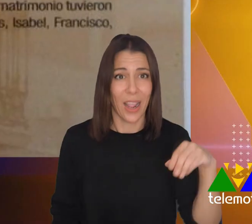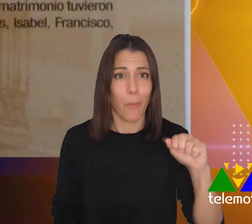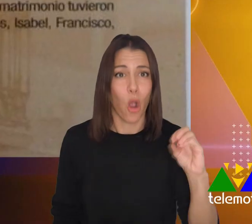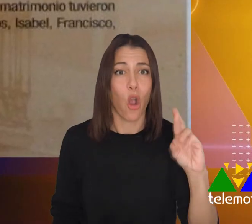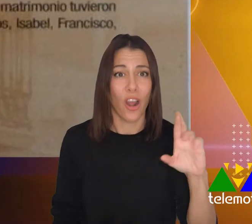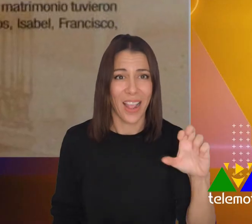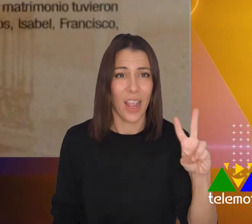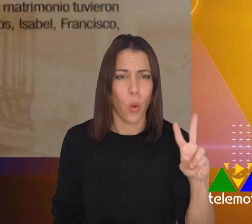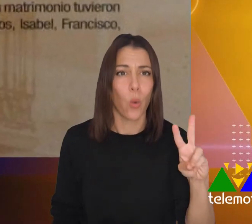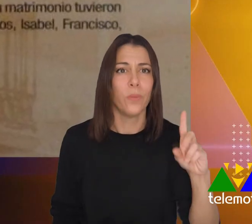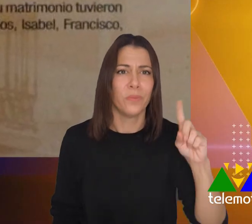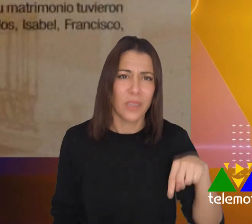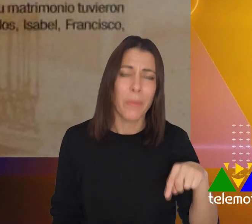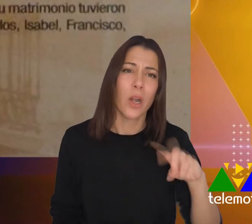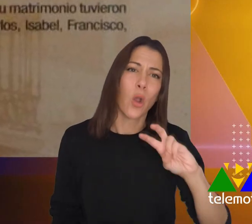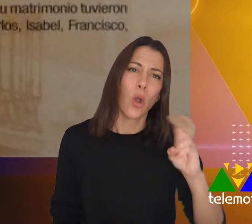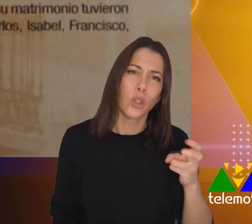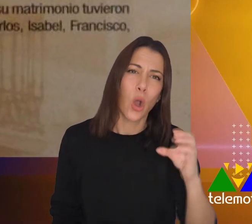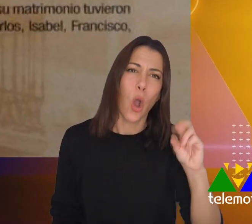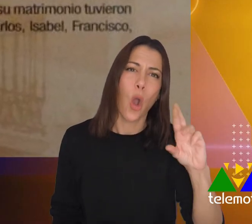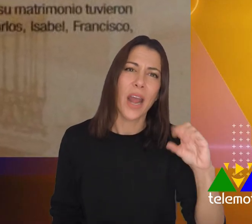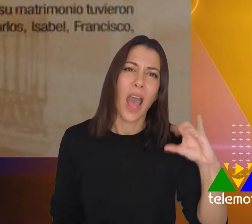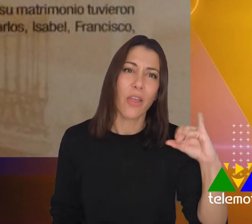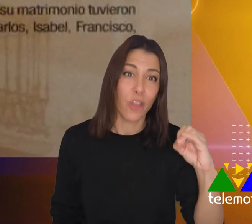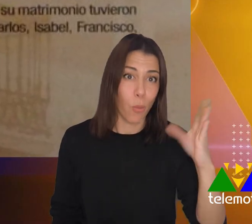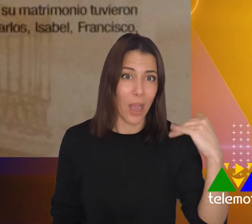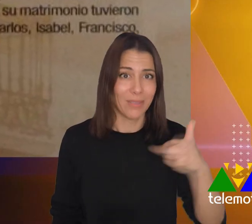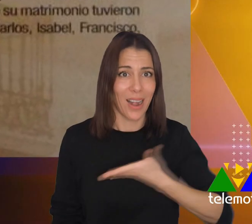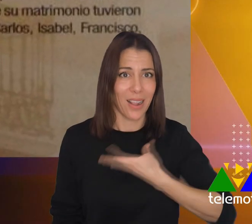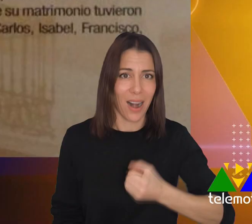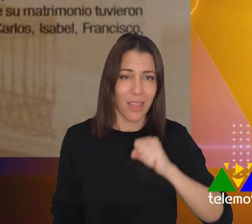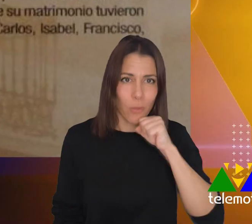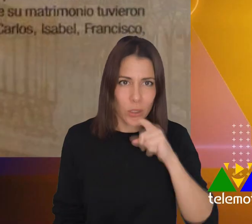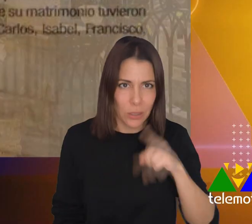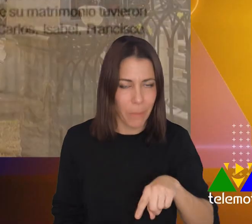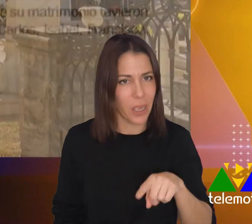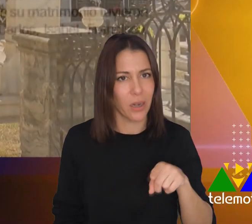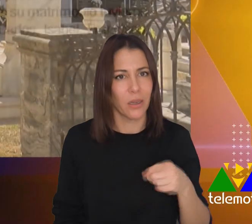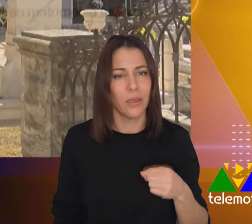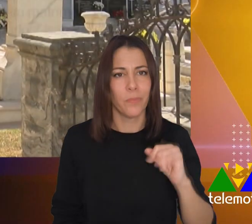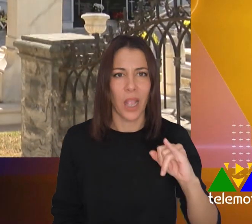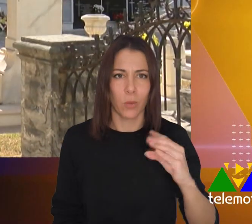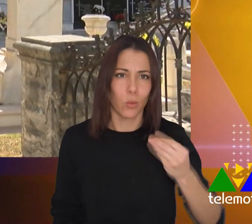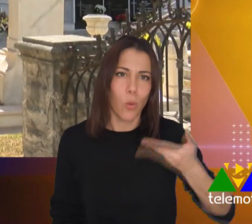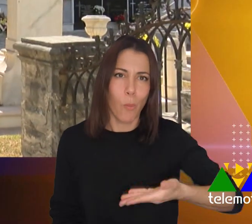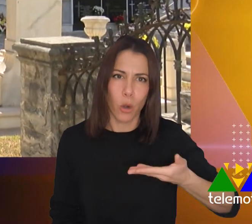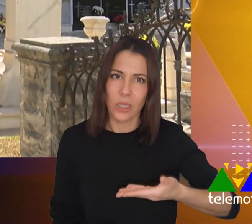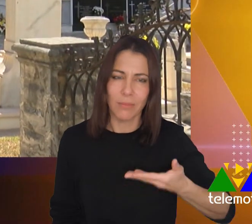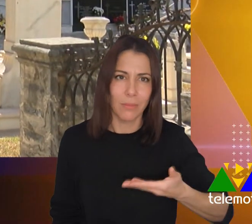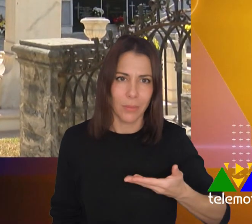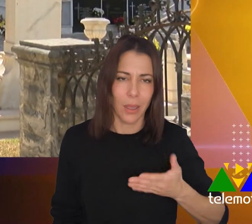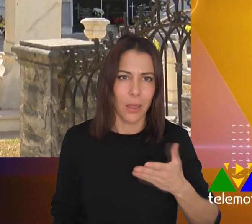una familia Horacio Moreu, alcalde de Motril también, es decir, que tuvieron una importancia